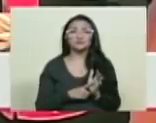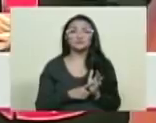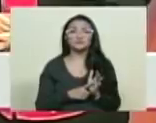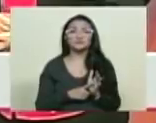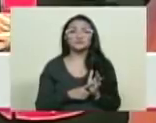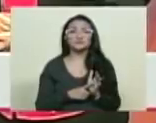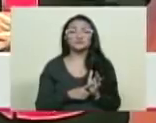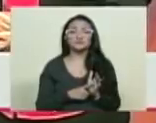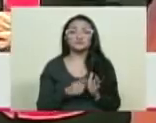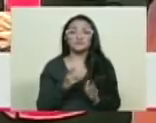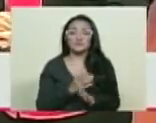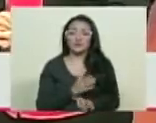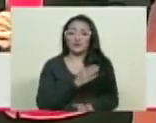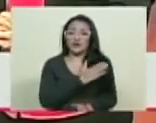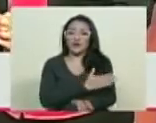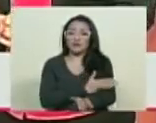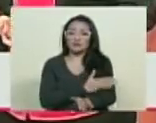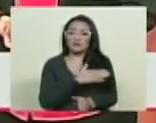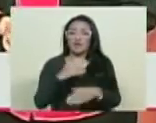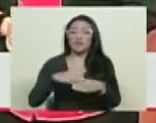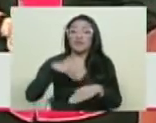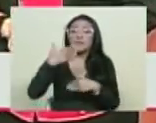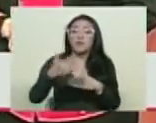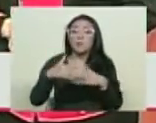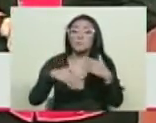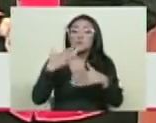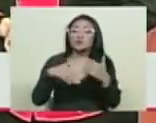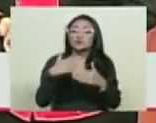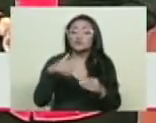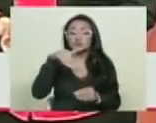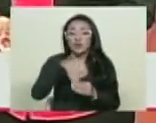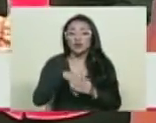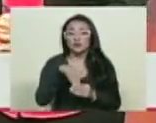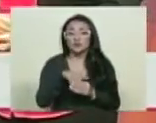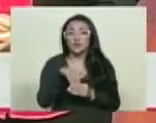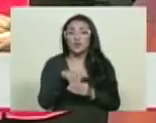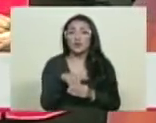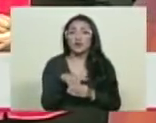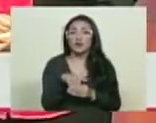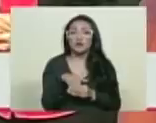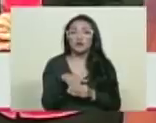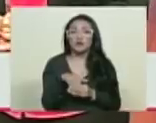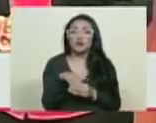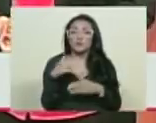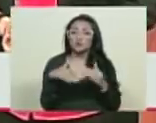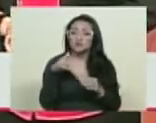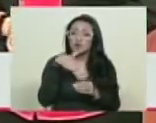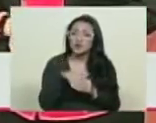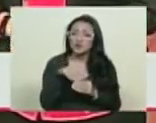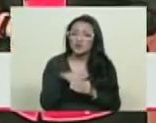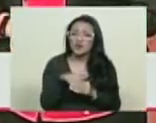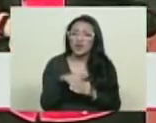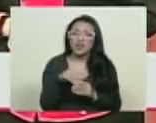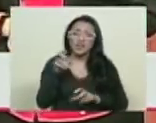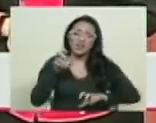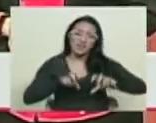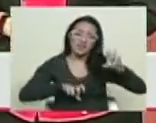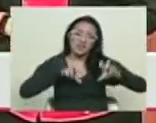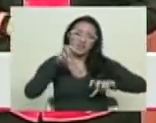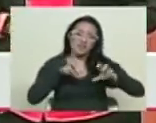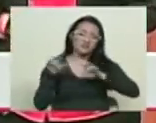durante y después del proceso electoral un proceso electoral que cuenta con veeduría internacional